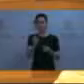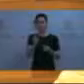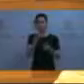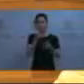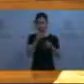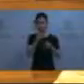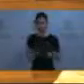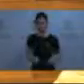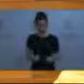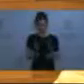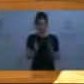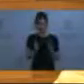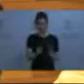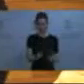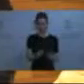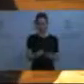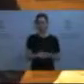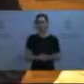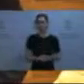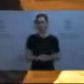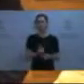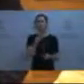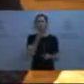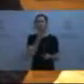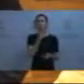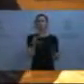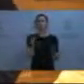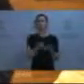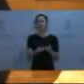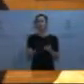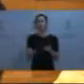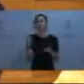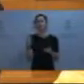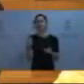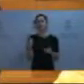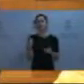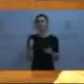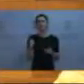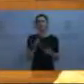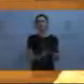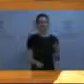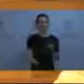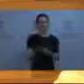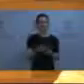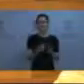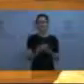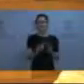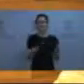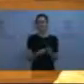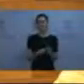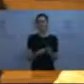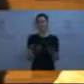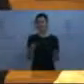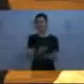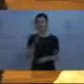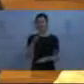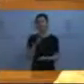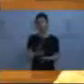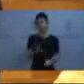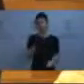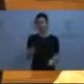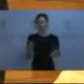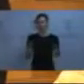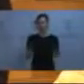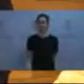tipo, es decir, casi unas 3.000 peticiones de incidencias en marzo de 2017. Claro, el problema es que si